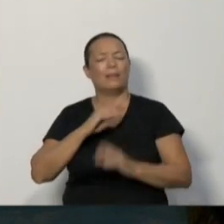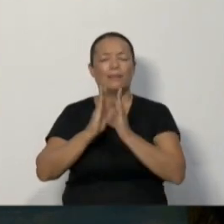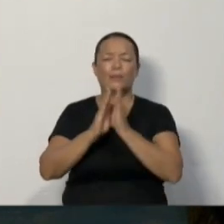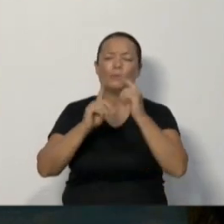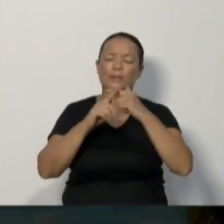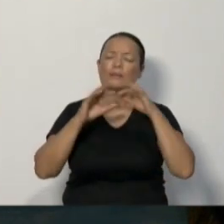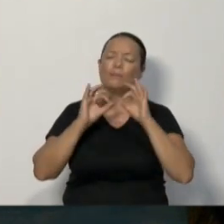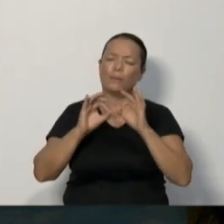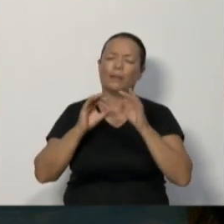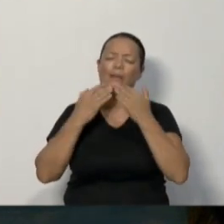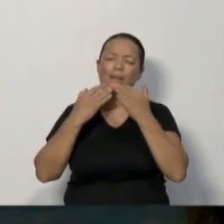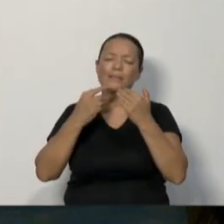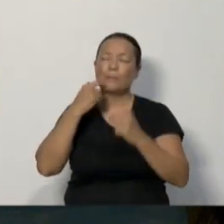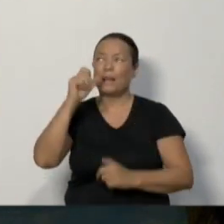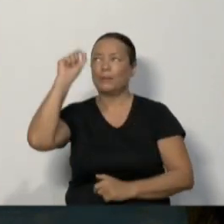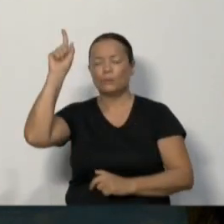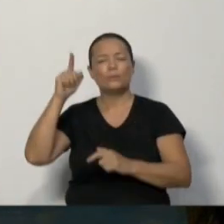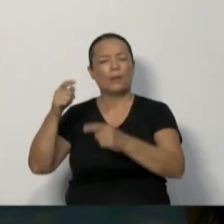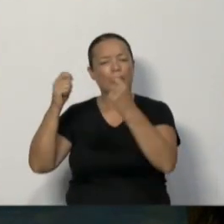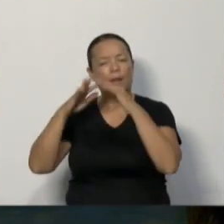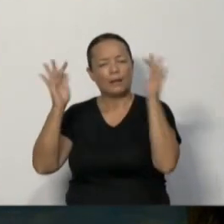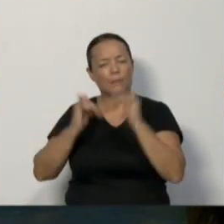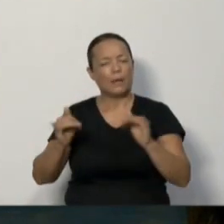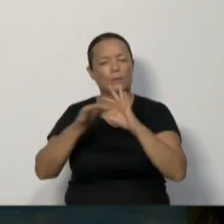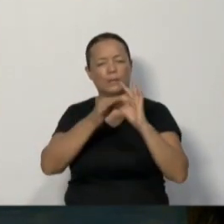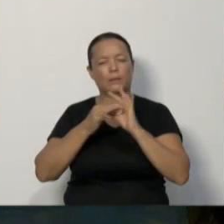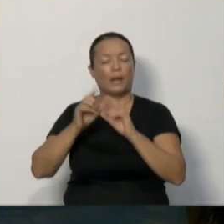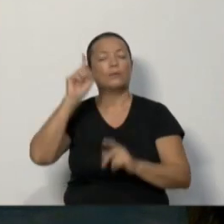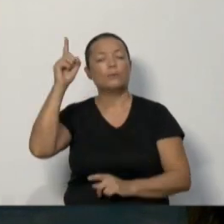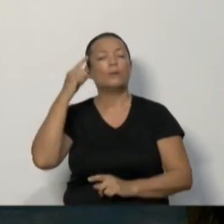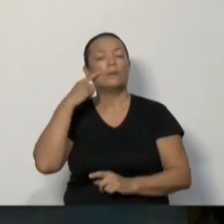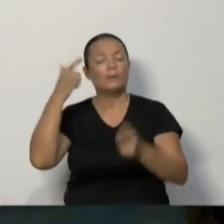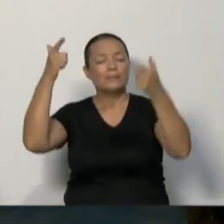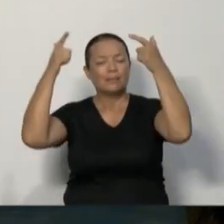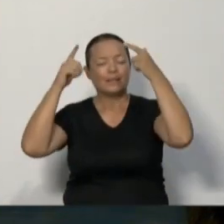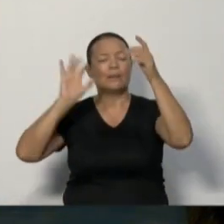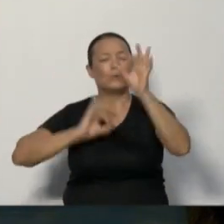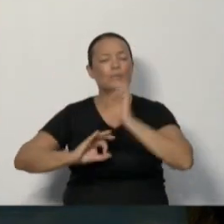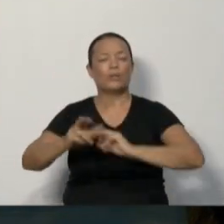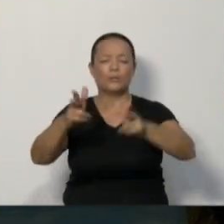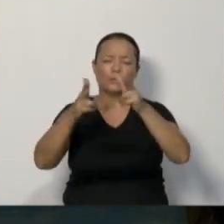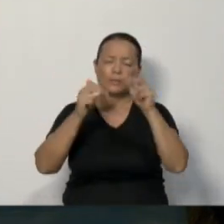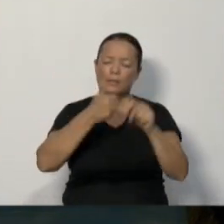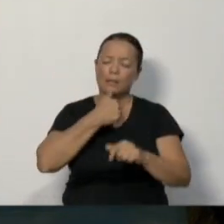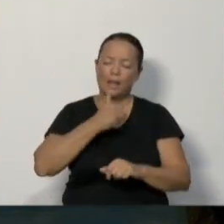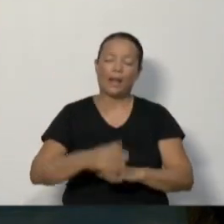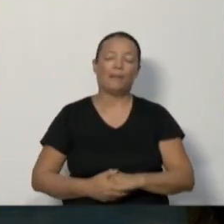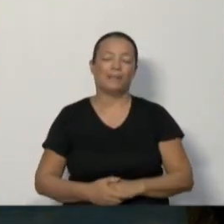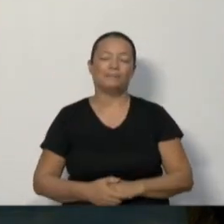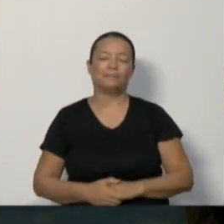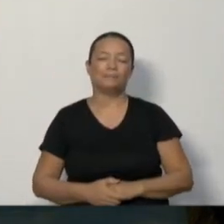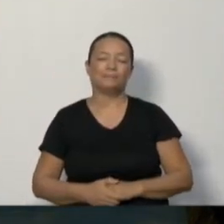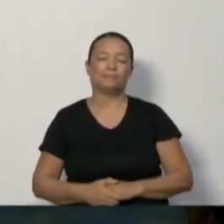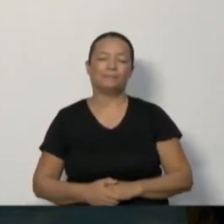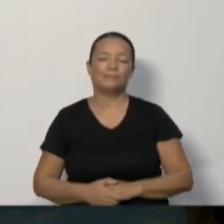tu Iglesia, y conforme a tu palabra, concédele la paz y la unidad. Tú que vives y reinas por los siglos de los